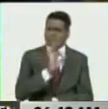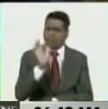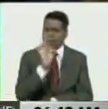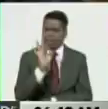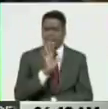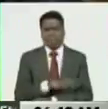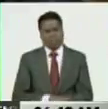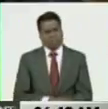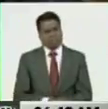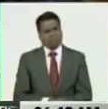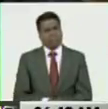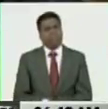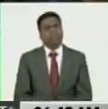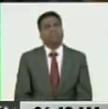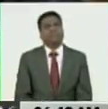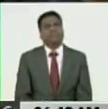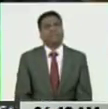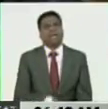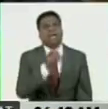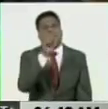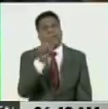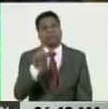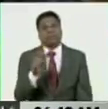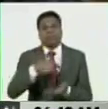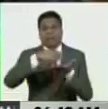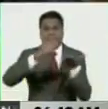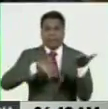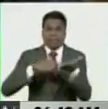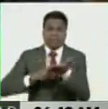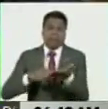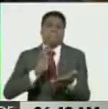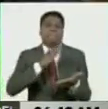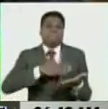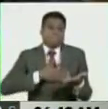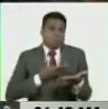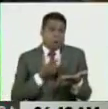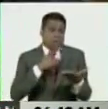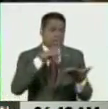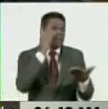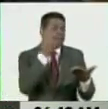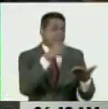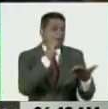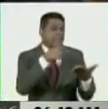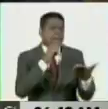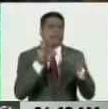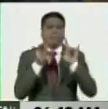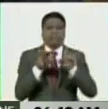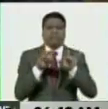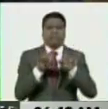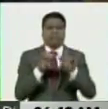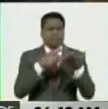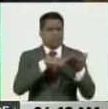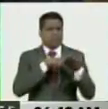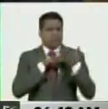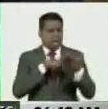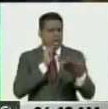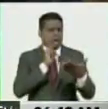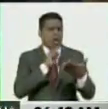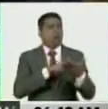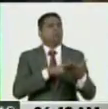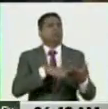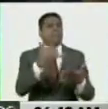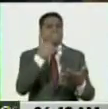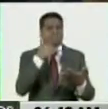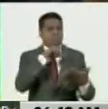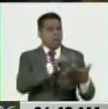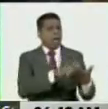se inscriban en estos partidos políticos van a tener la posibilidad de verificar que efectivamente su nombre está allí porque ellos tuvieron